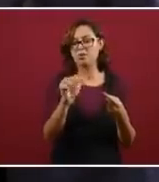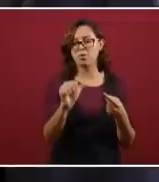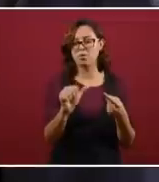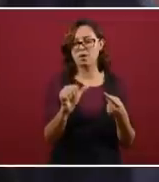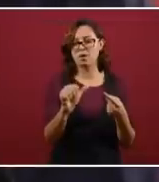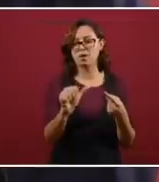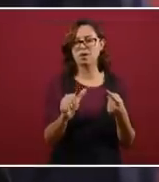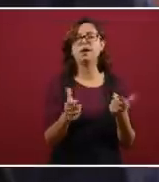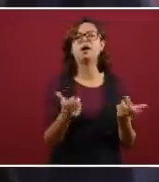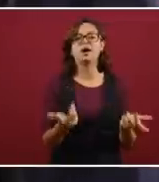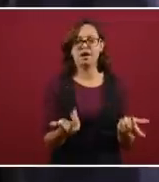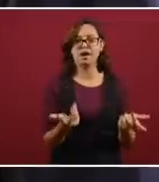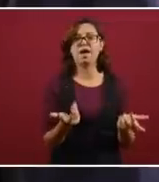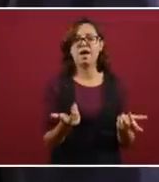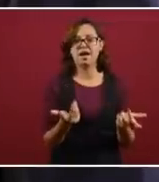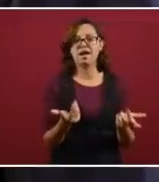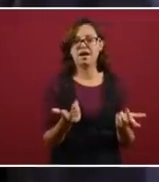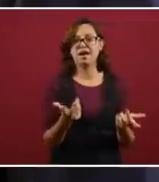Ahí sí